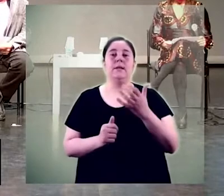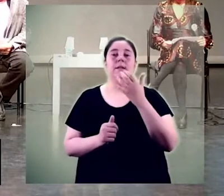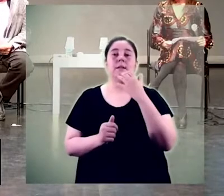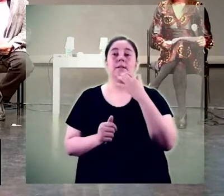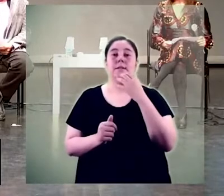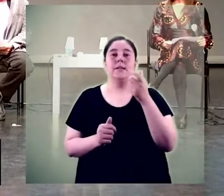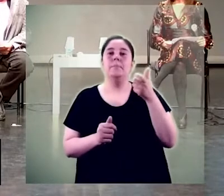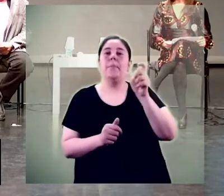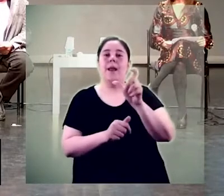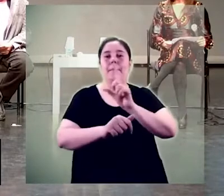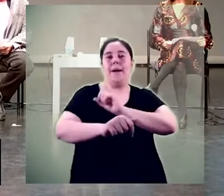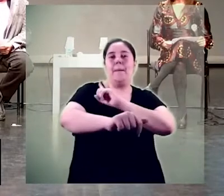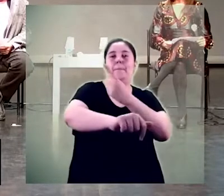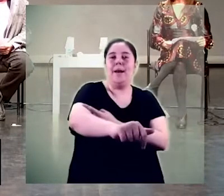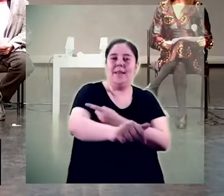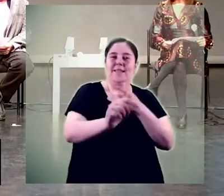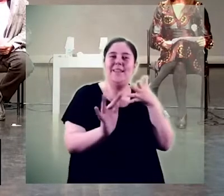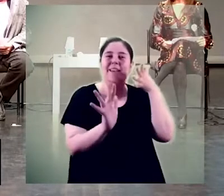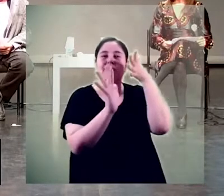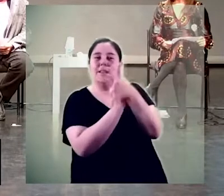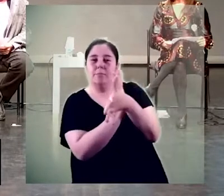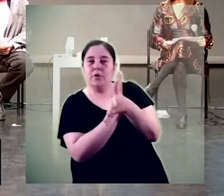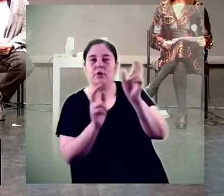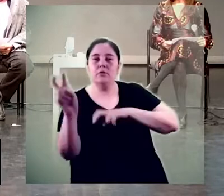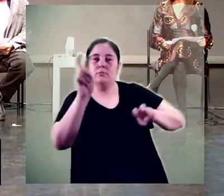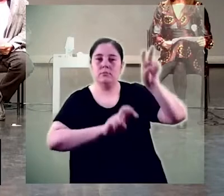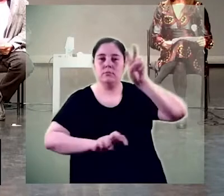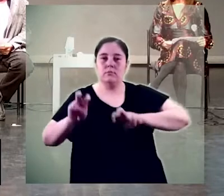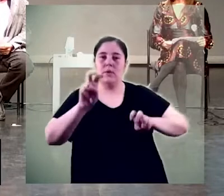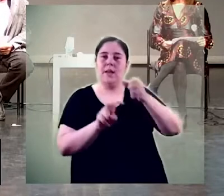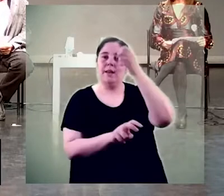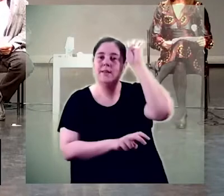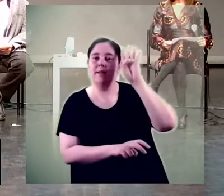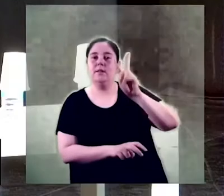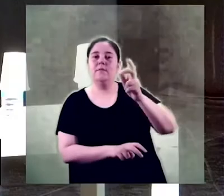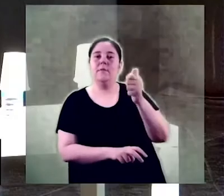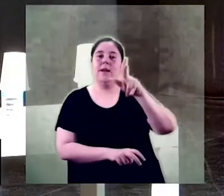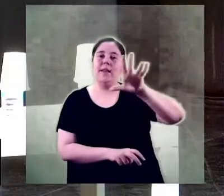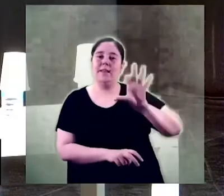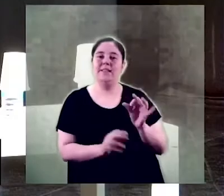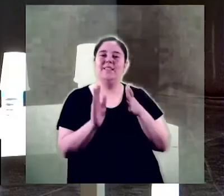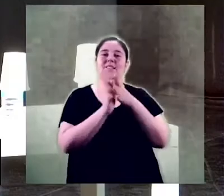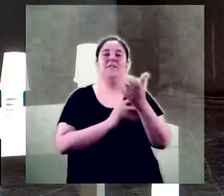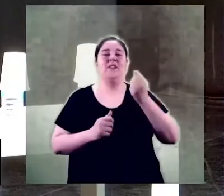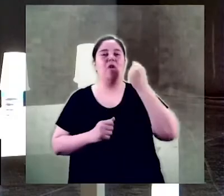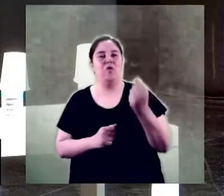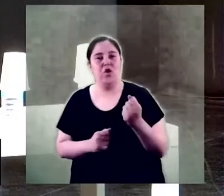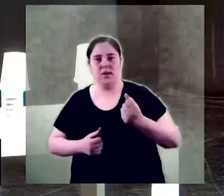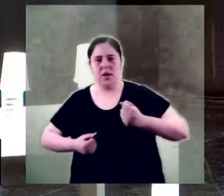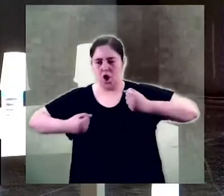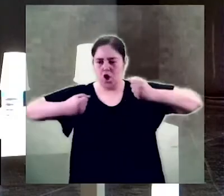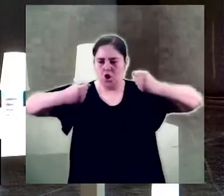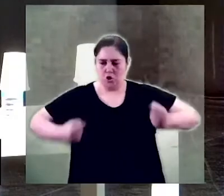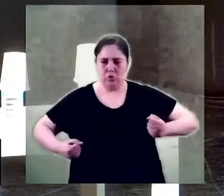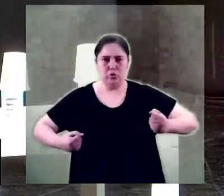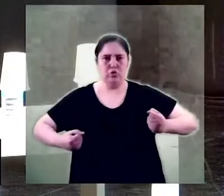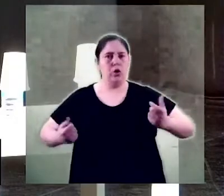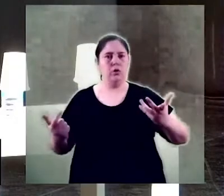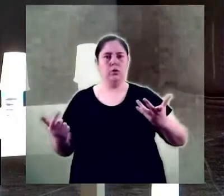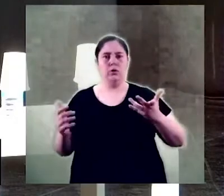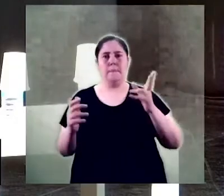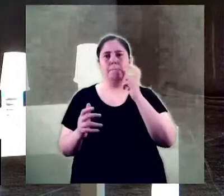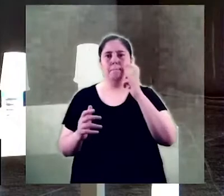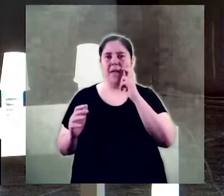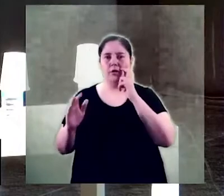valiente me sorprende un latín valentis que dice significar lo fuerte lo robusto lo que no tiene